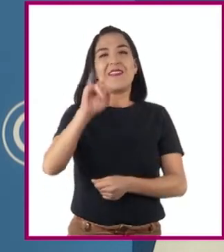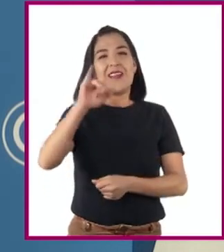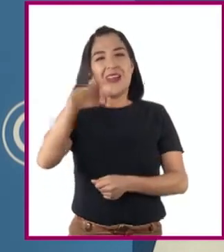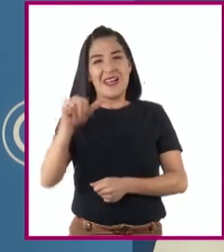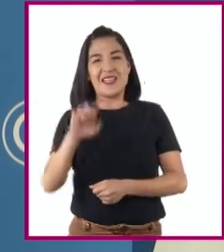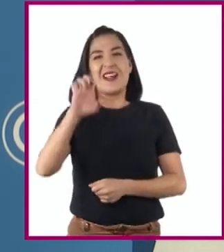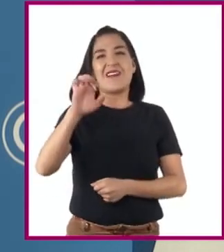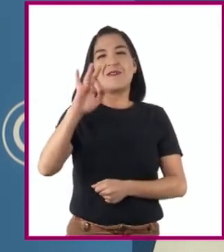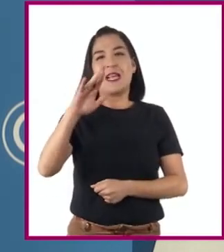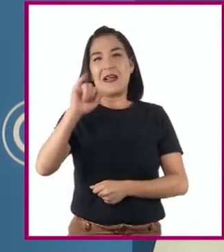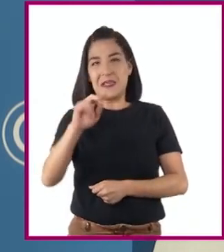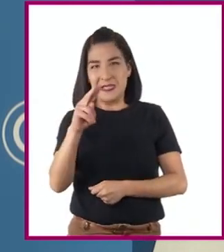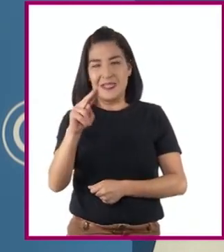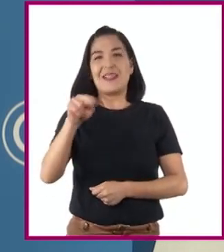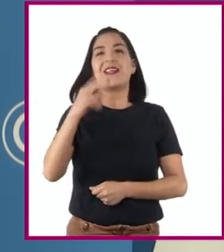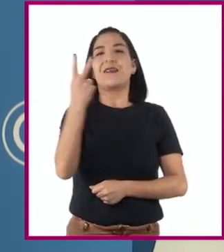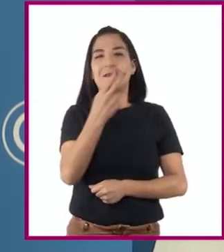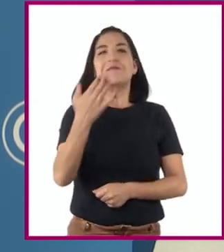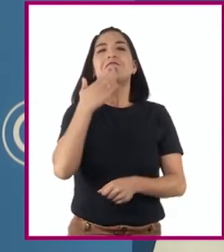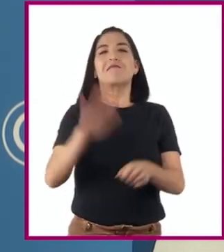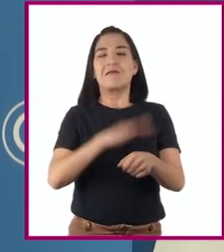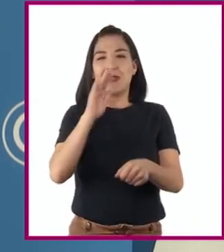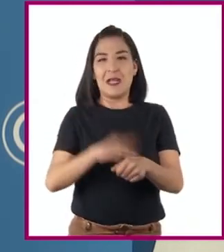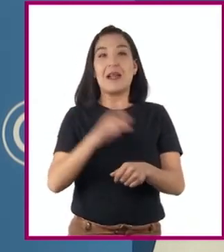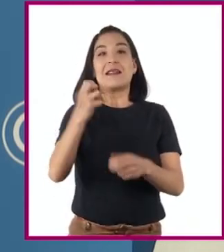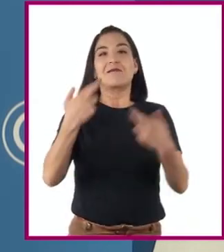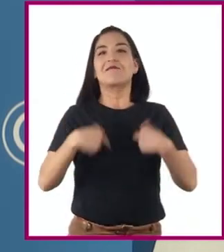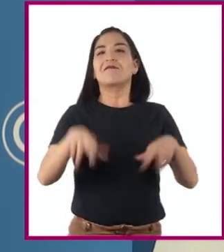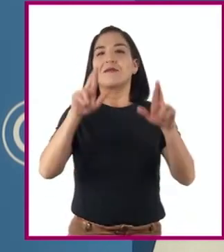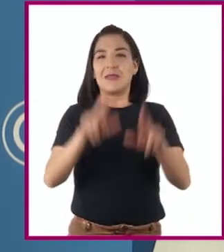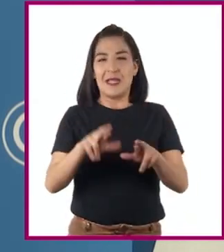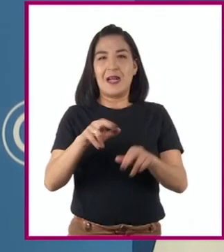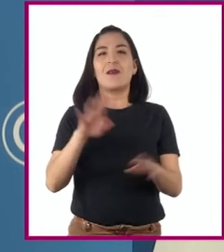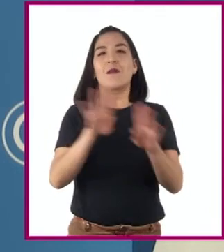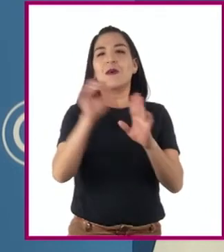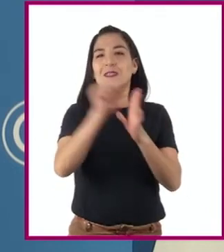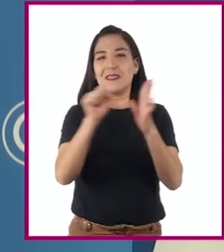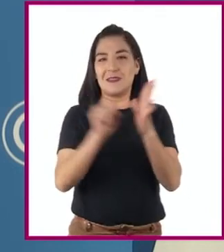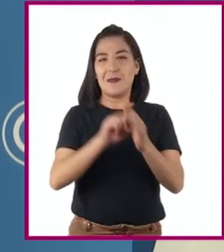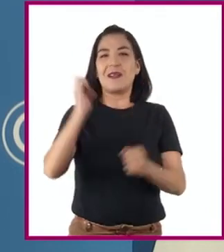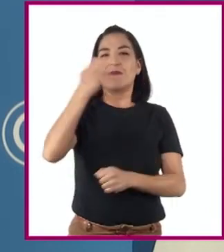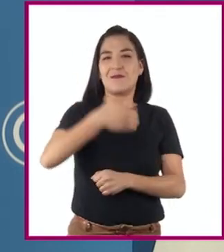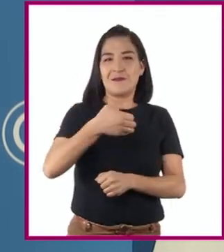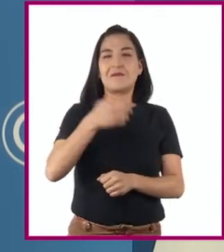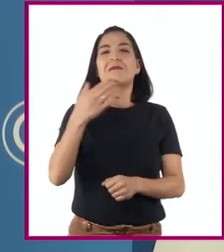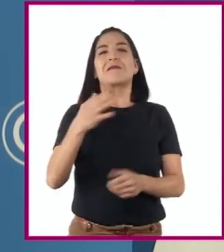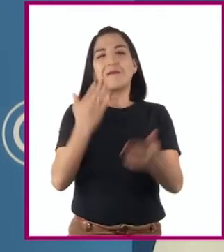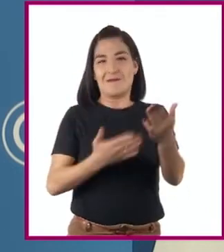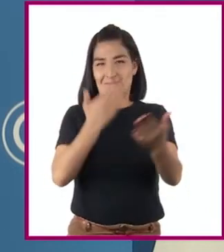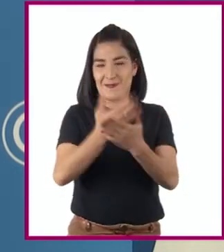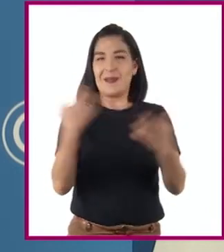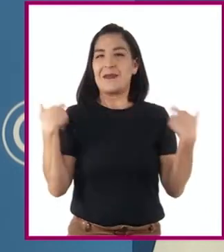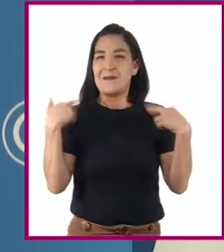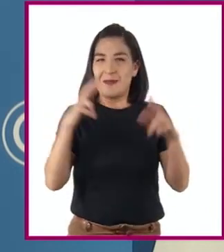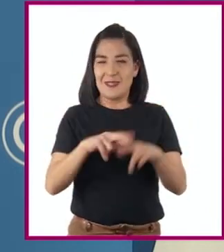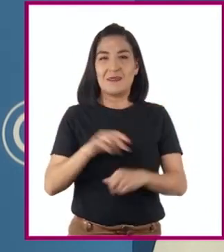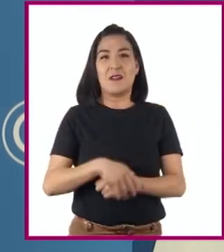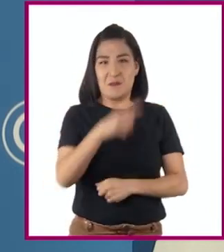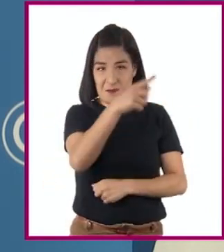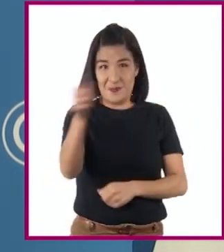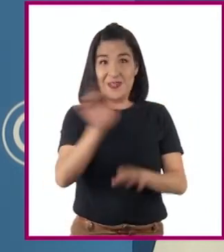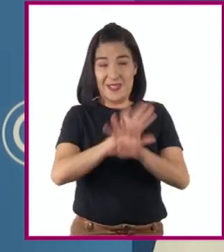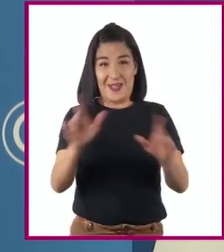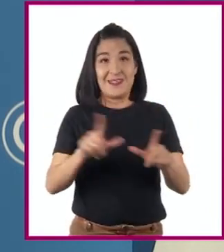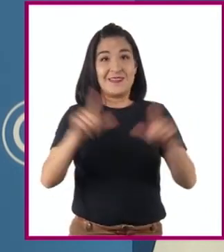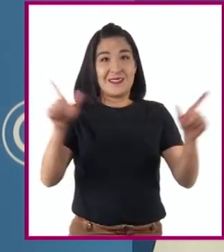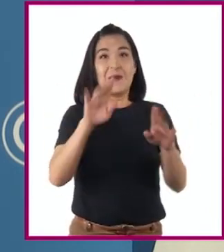Efraín son correctos. Por lo tanto, representan al sistema de ecuaciones propuesto por su maestra. ¿Ustedes ya tienen listo